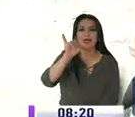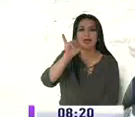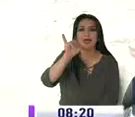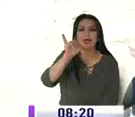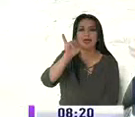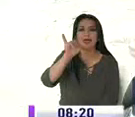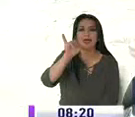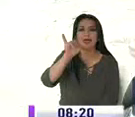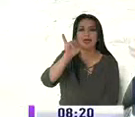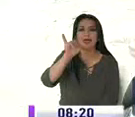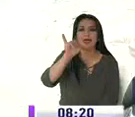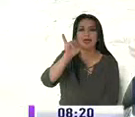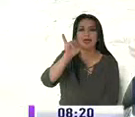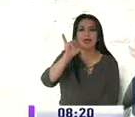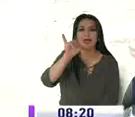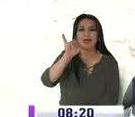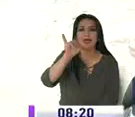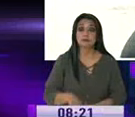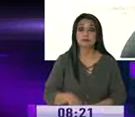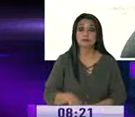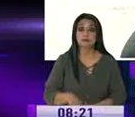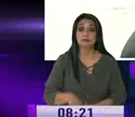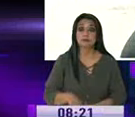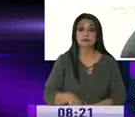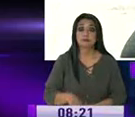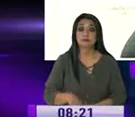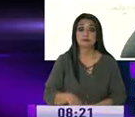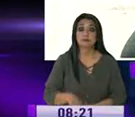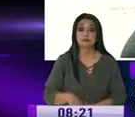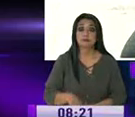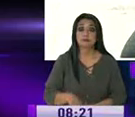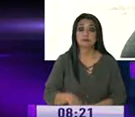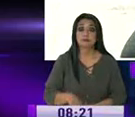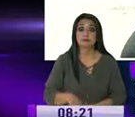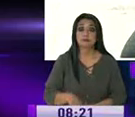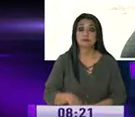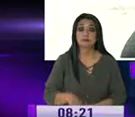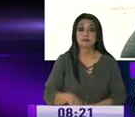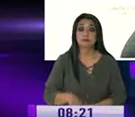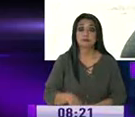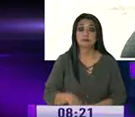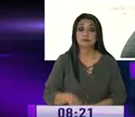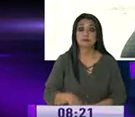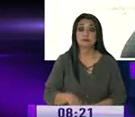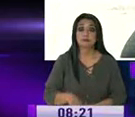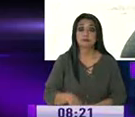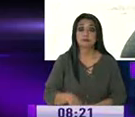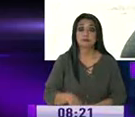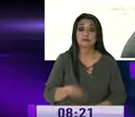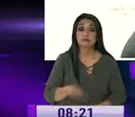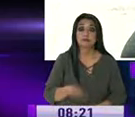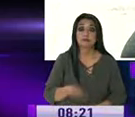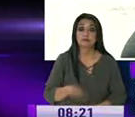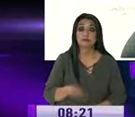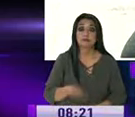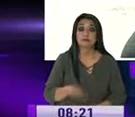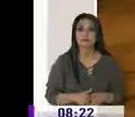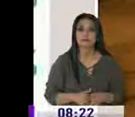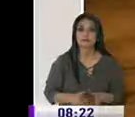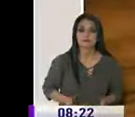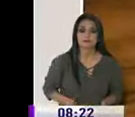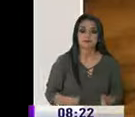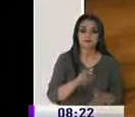Esto es en la ferroviaria, autoridades, departamento de comunicación, requieren pues no solamente un rebacheo, yo diría un arreglo